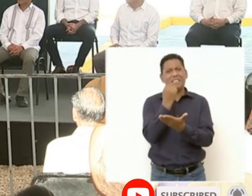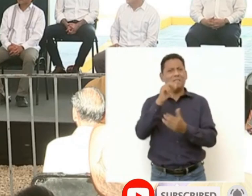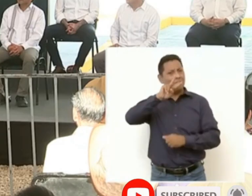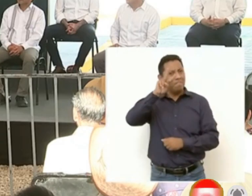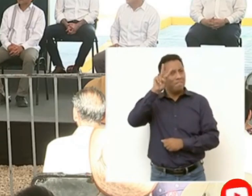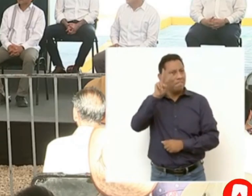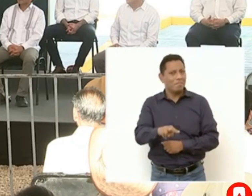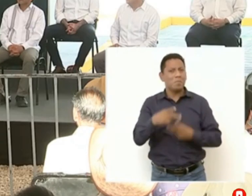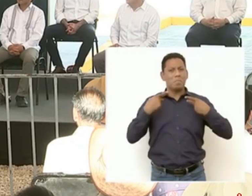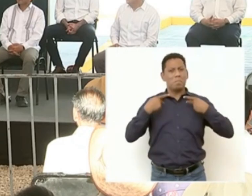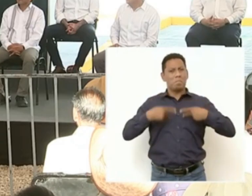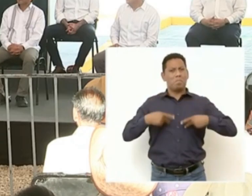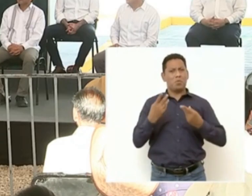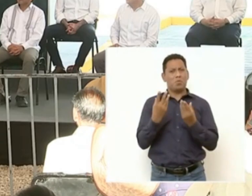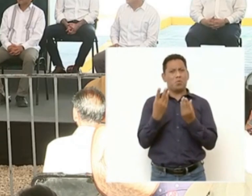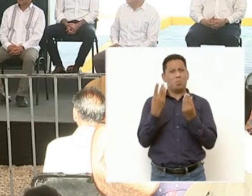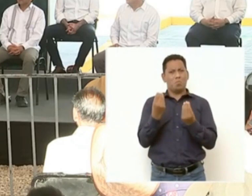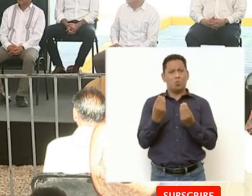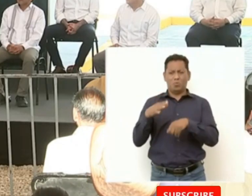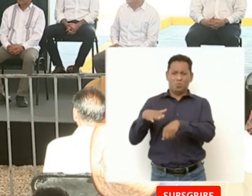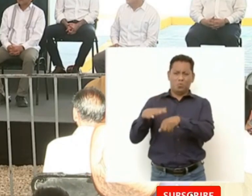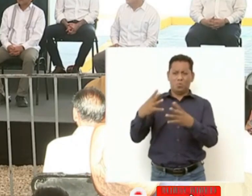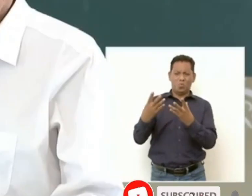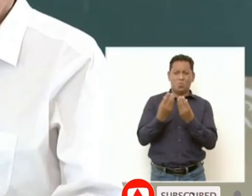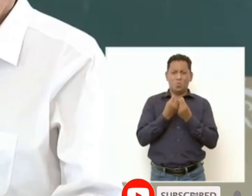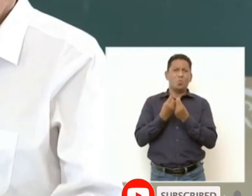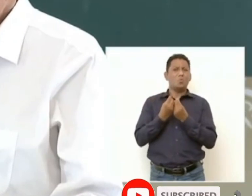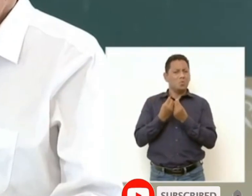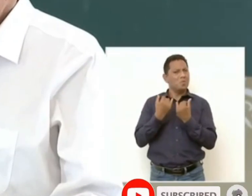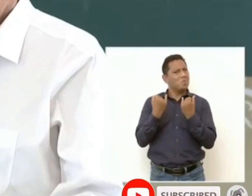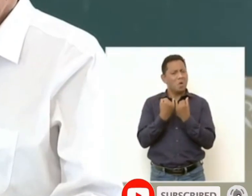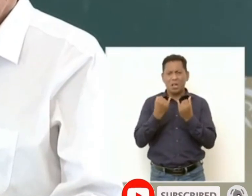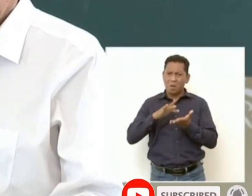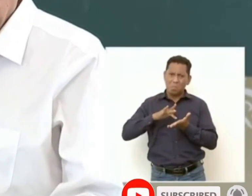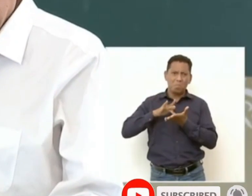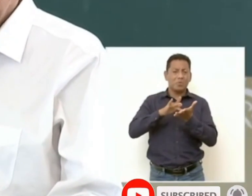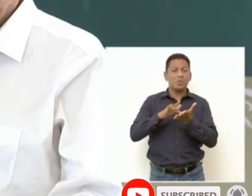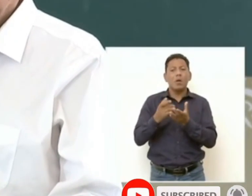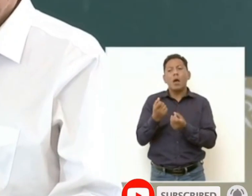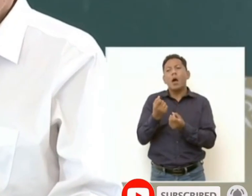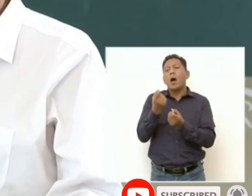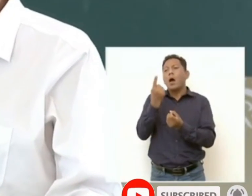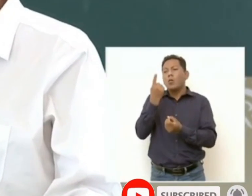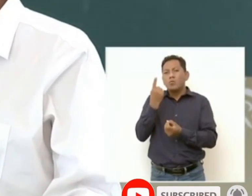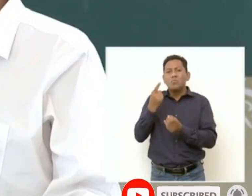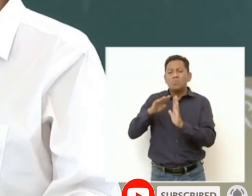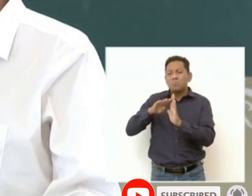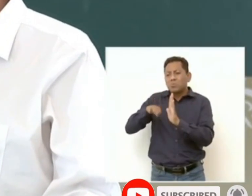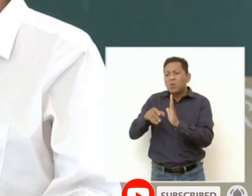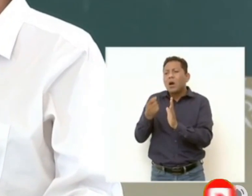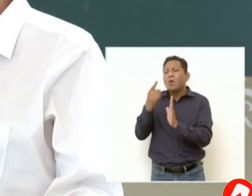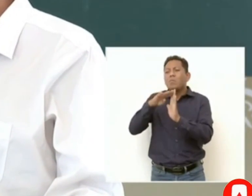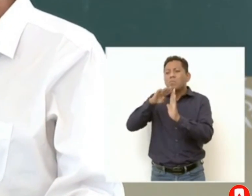participó, algunos ya se nos adelantaron, pero siguen estando con